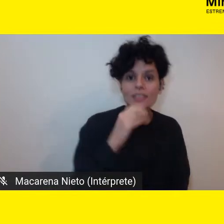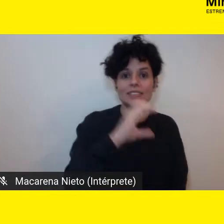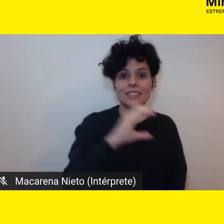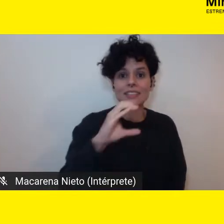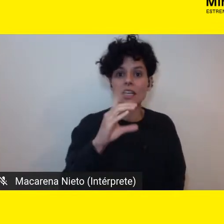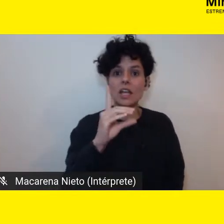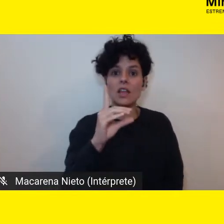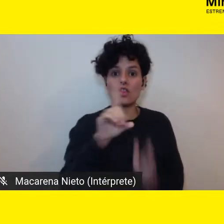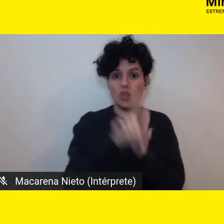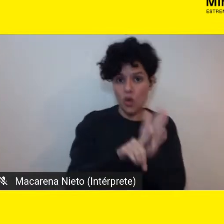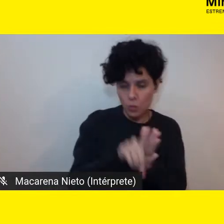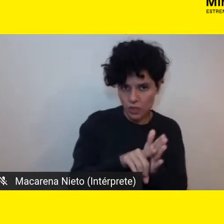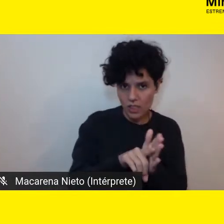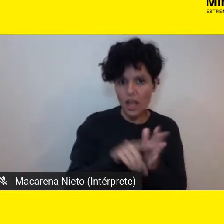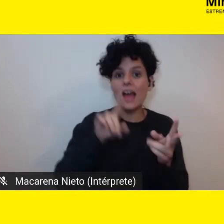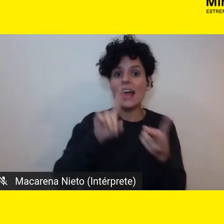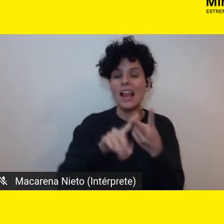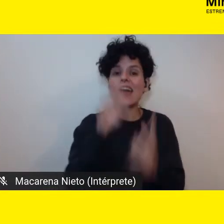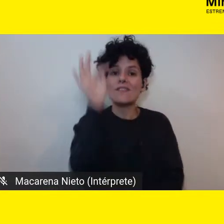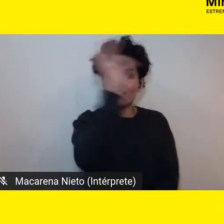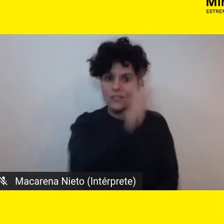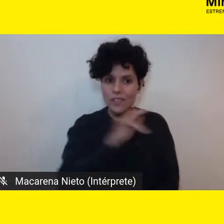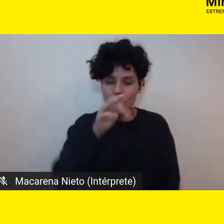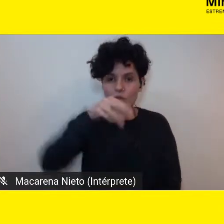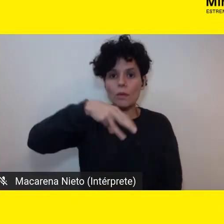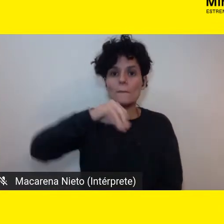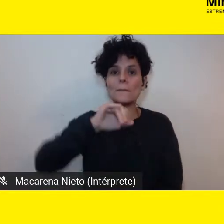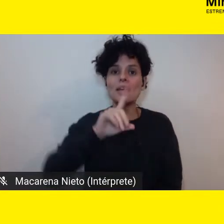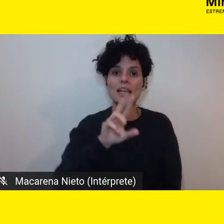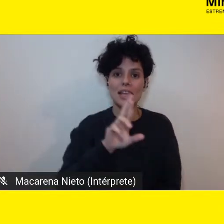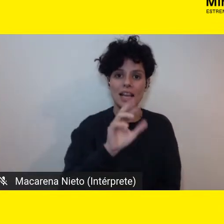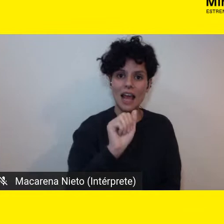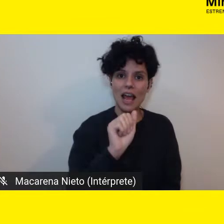Documental y en Facebook Miradoc Chile,